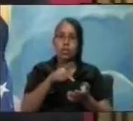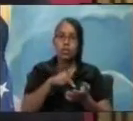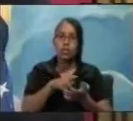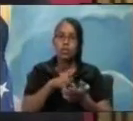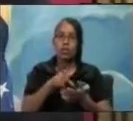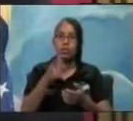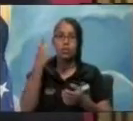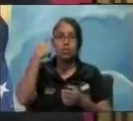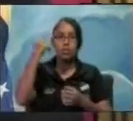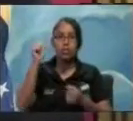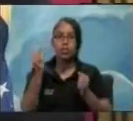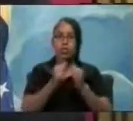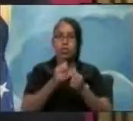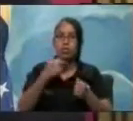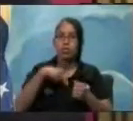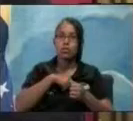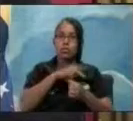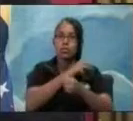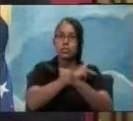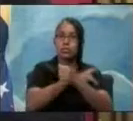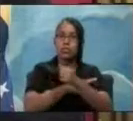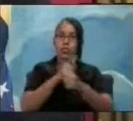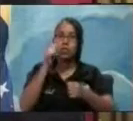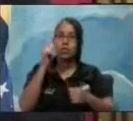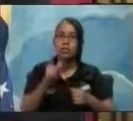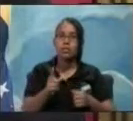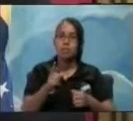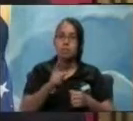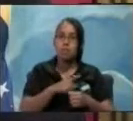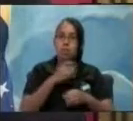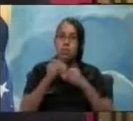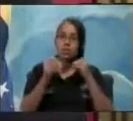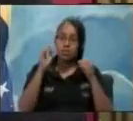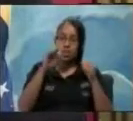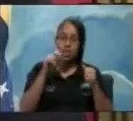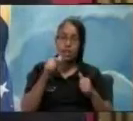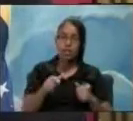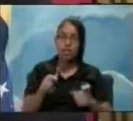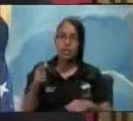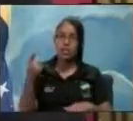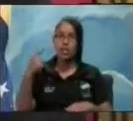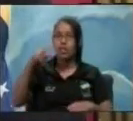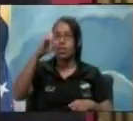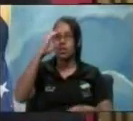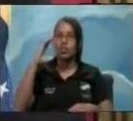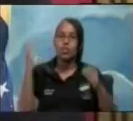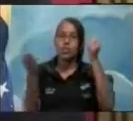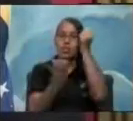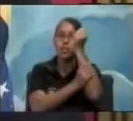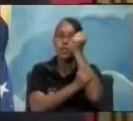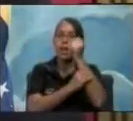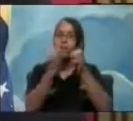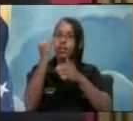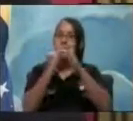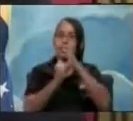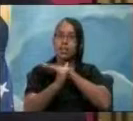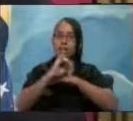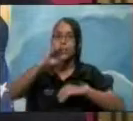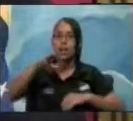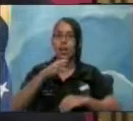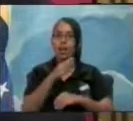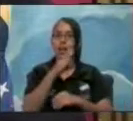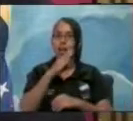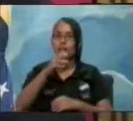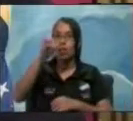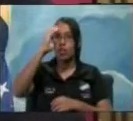por nuestro poder o piedad hubiésemos hecho andar a este? El Dios de Abraham, de Isaac y de Jacob, el Dios de